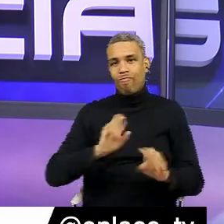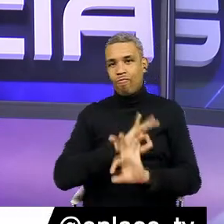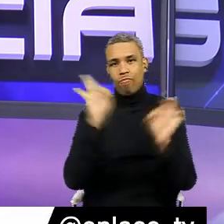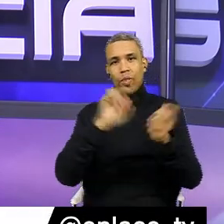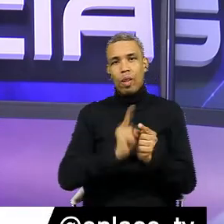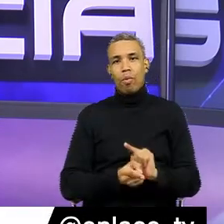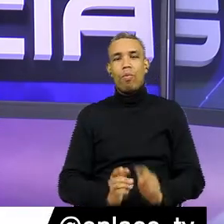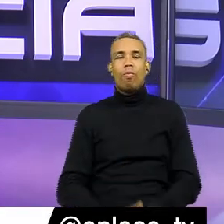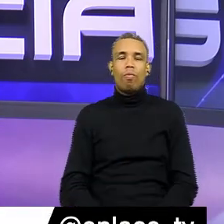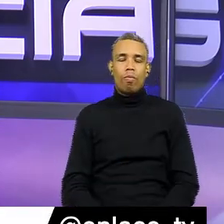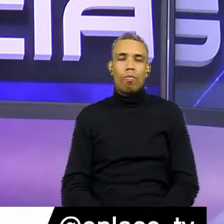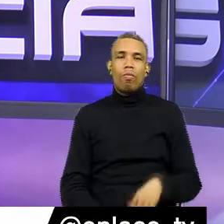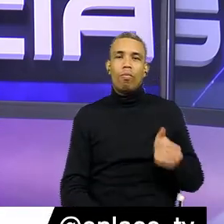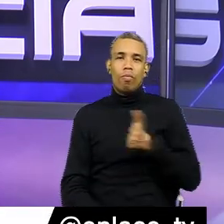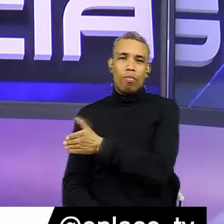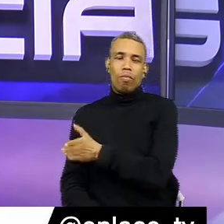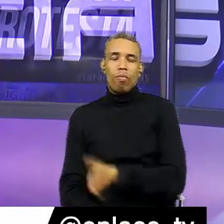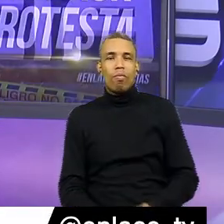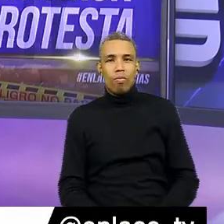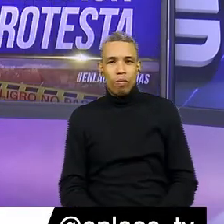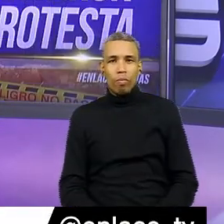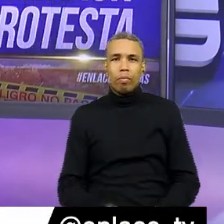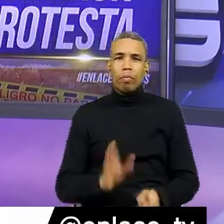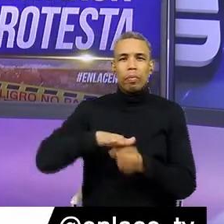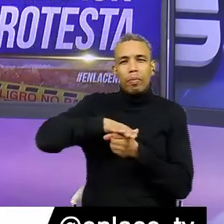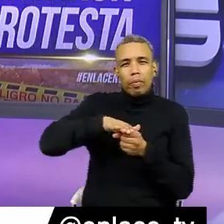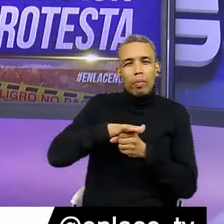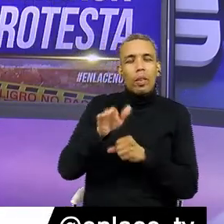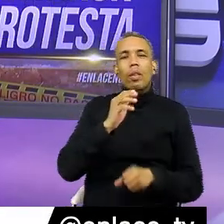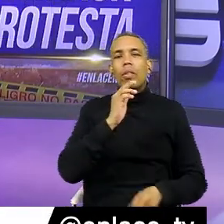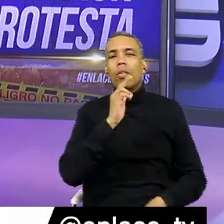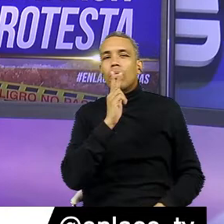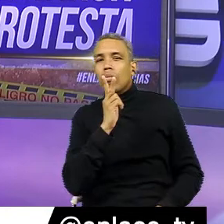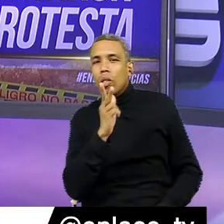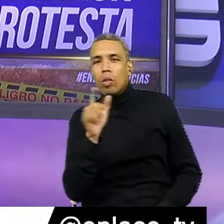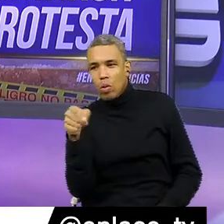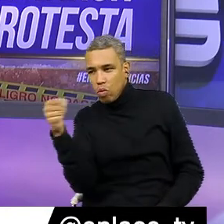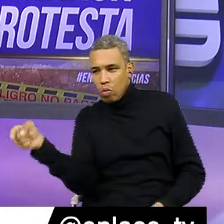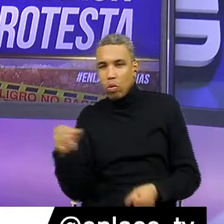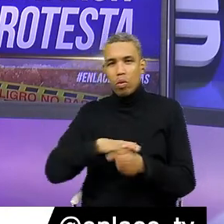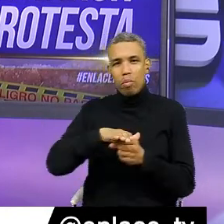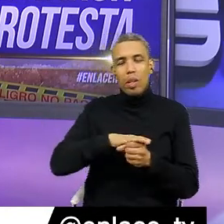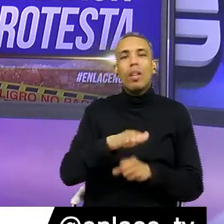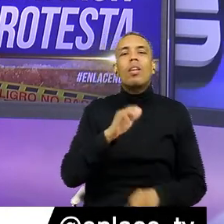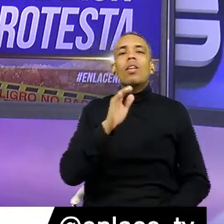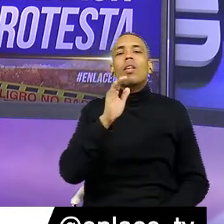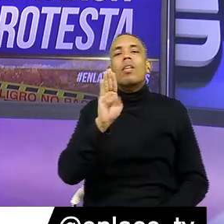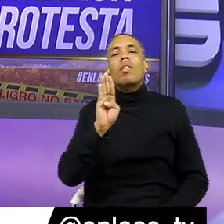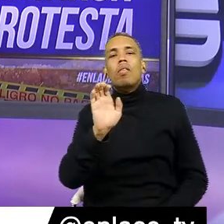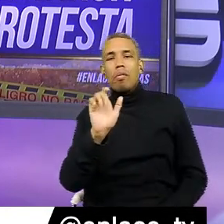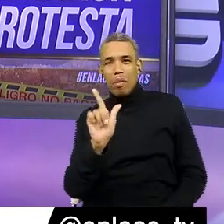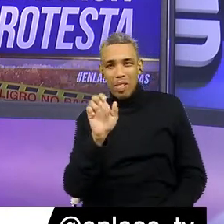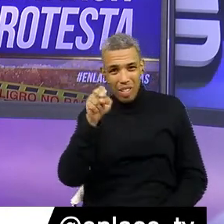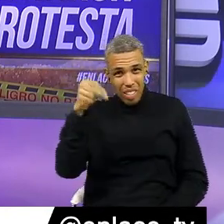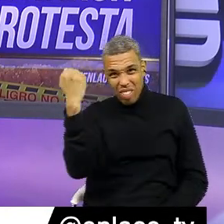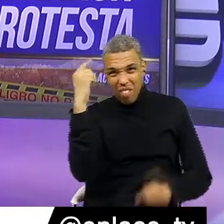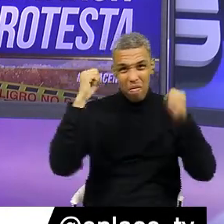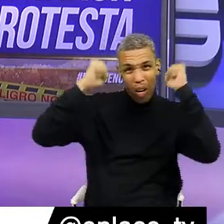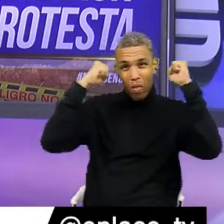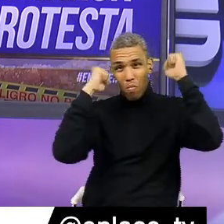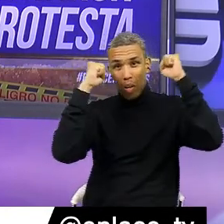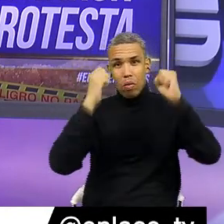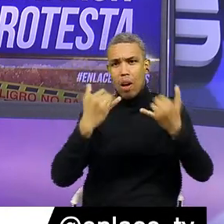En otras noticias, habitantes de barrios Belén y Jerusalén desbloquearon vía férrea luego de recibir la licencia por parte de la Agencia